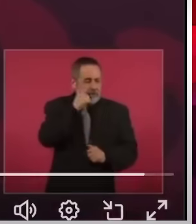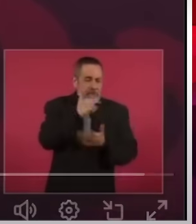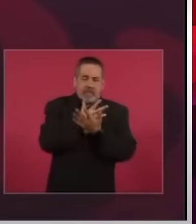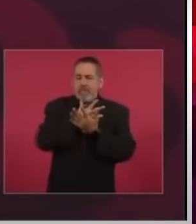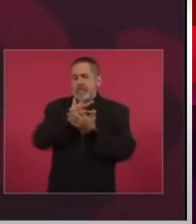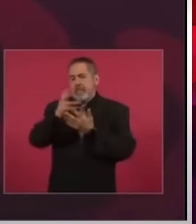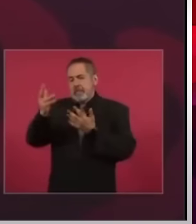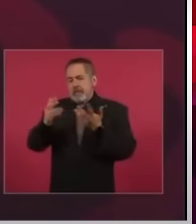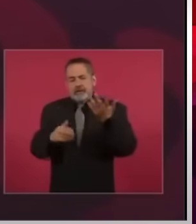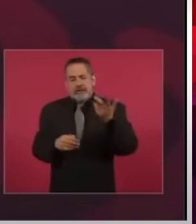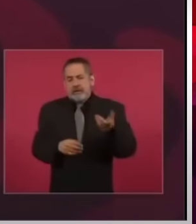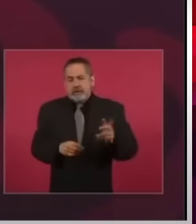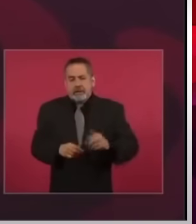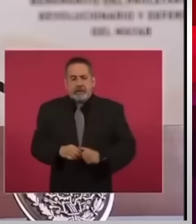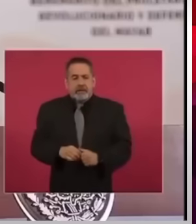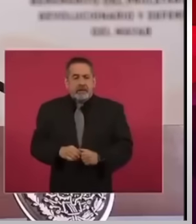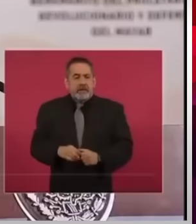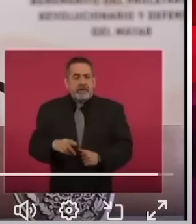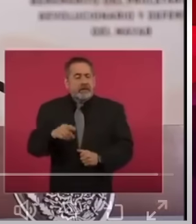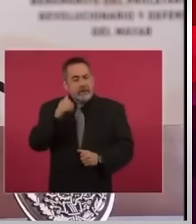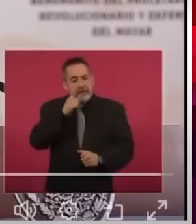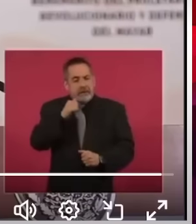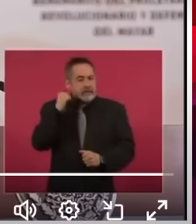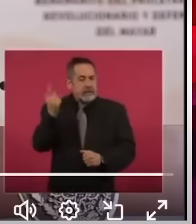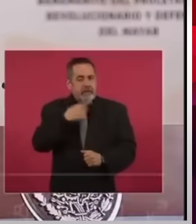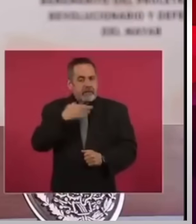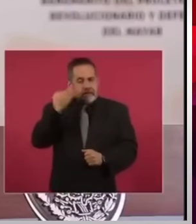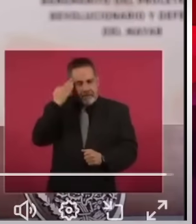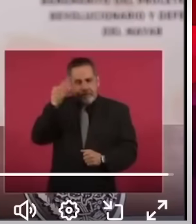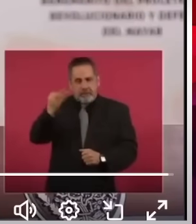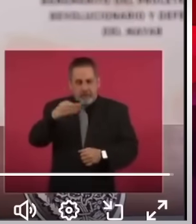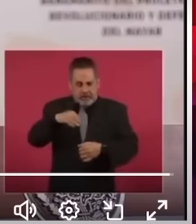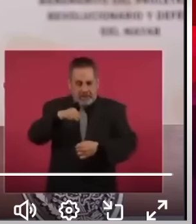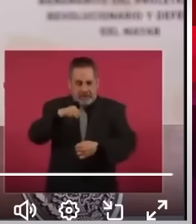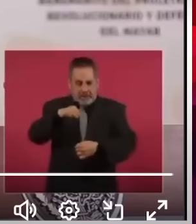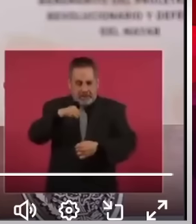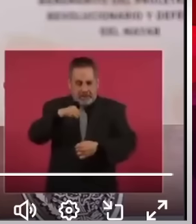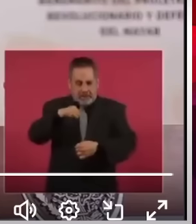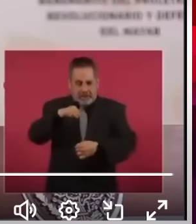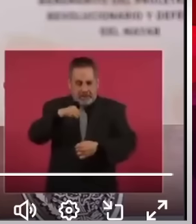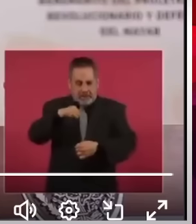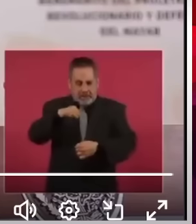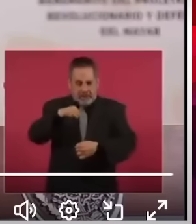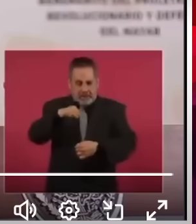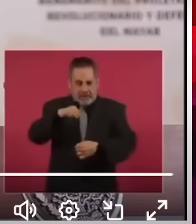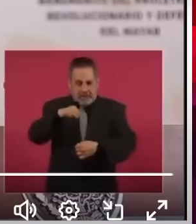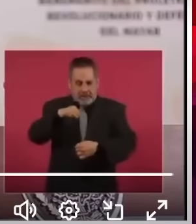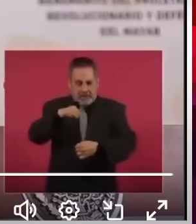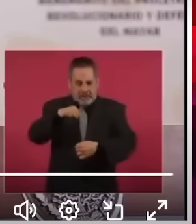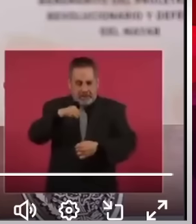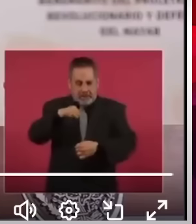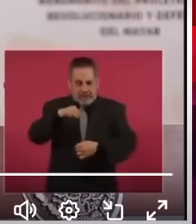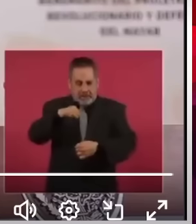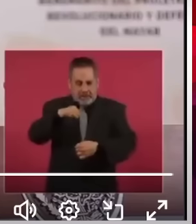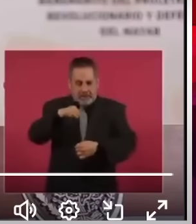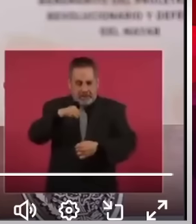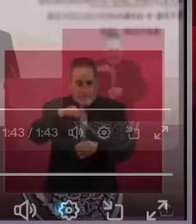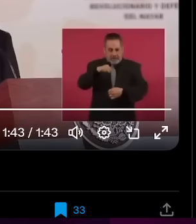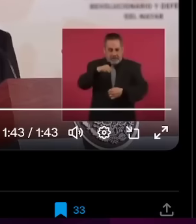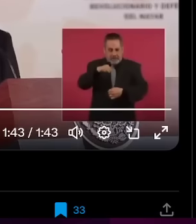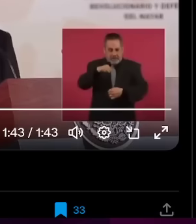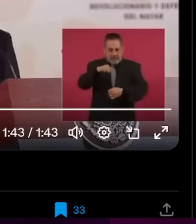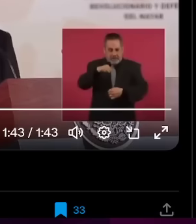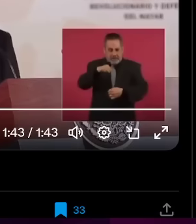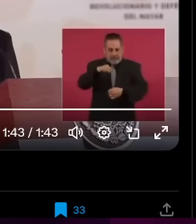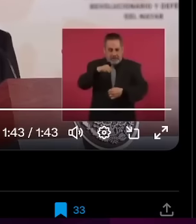en temporada de elecciones. Pues es parte de lo que menciona el presidente